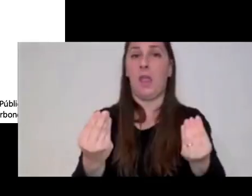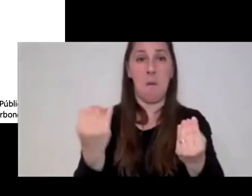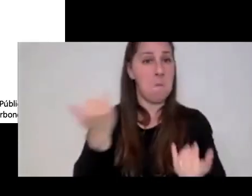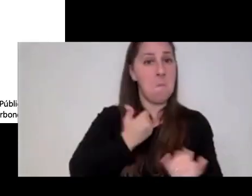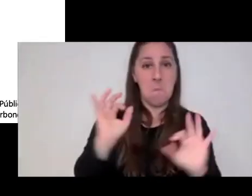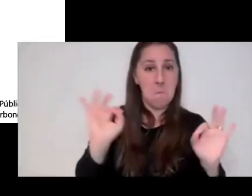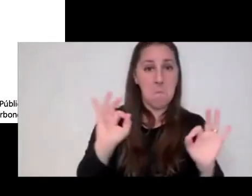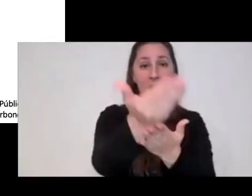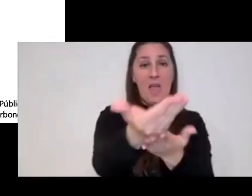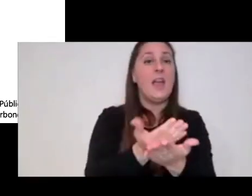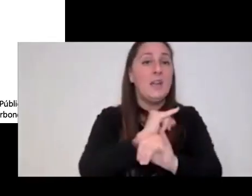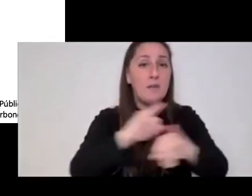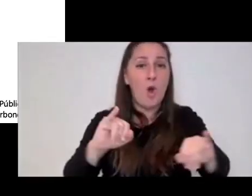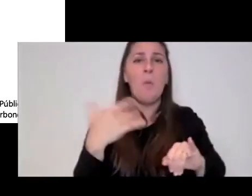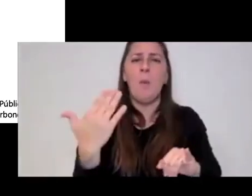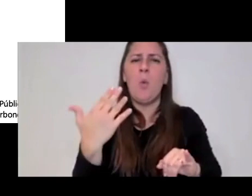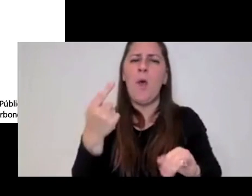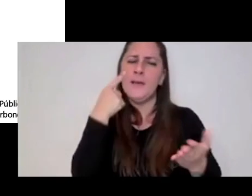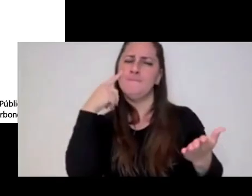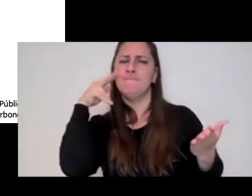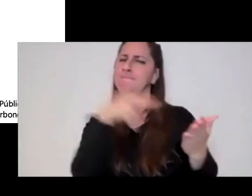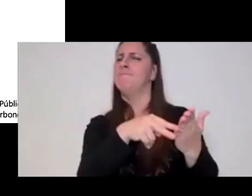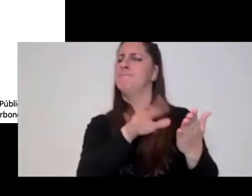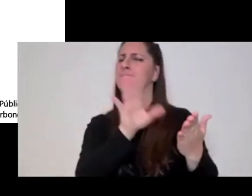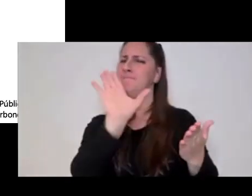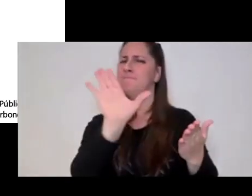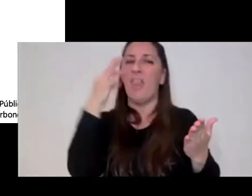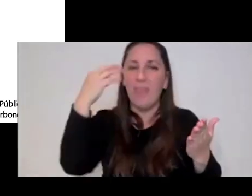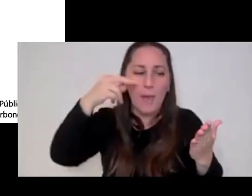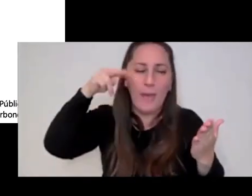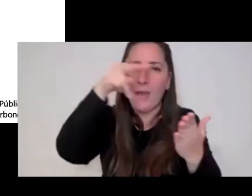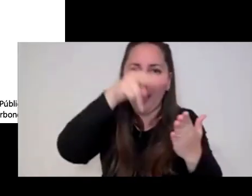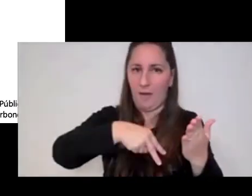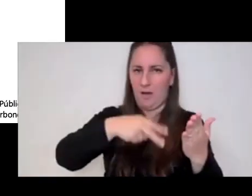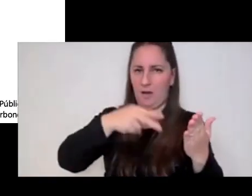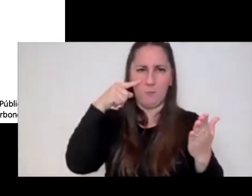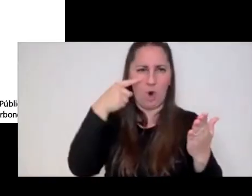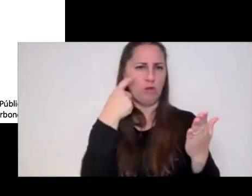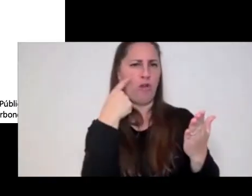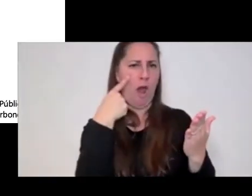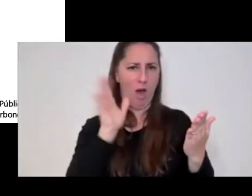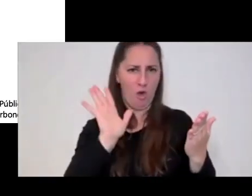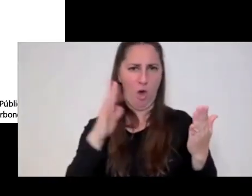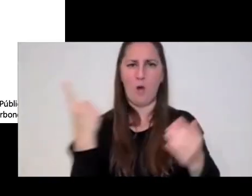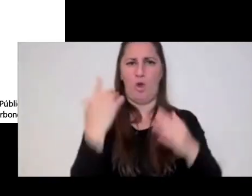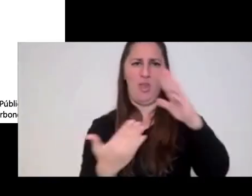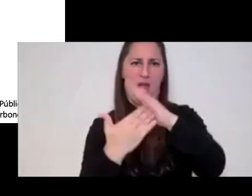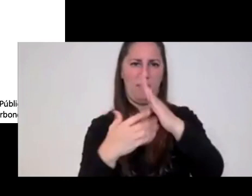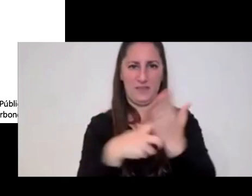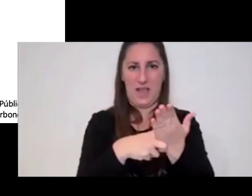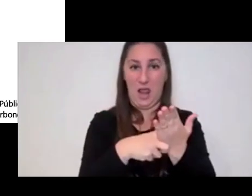puede ser observado por la autoridad fiscal, debe ser observado por la autoridad fiscal. Si no, valdría decir, si